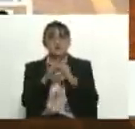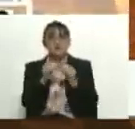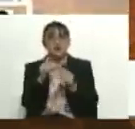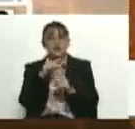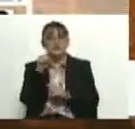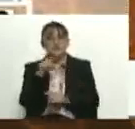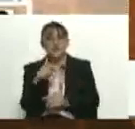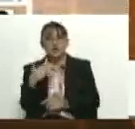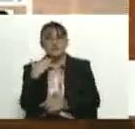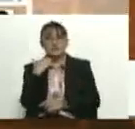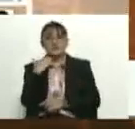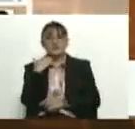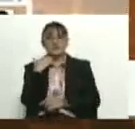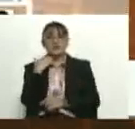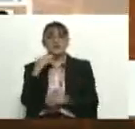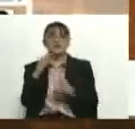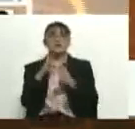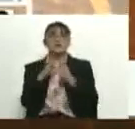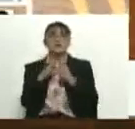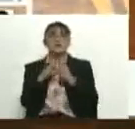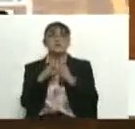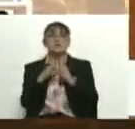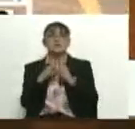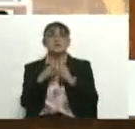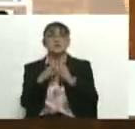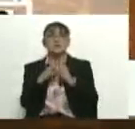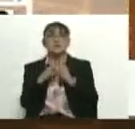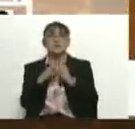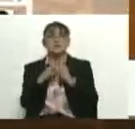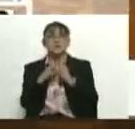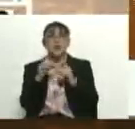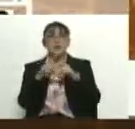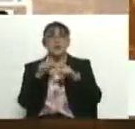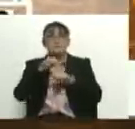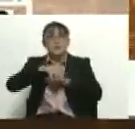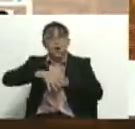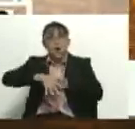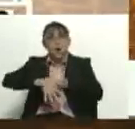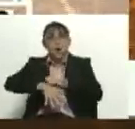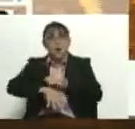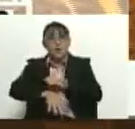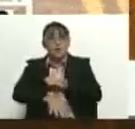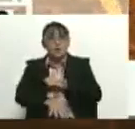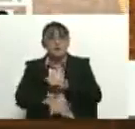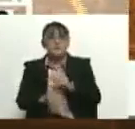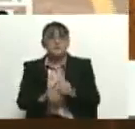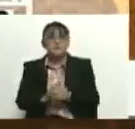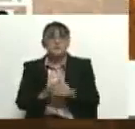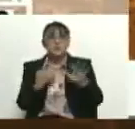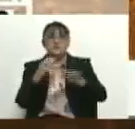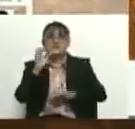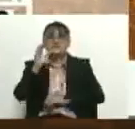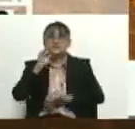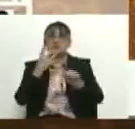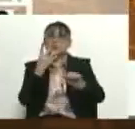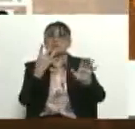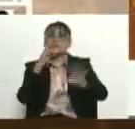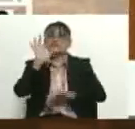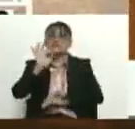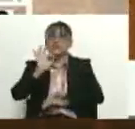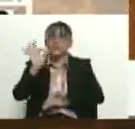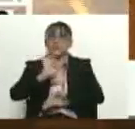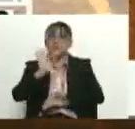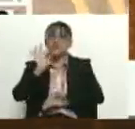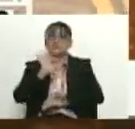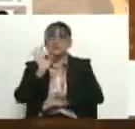zona y bueno Y tenemos todas estas viviendas inundadas en un noventa y cinco por ciento incluyendo la